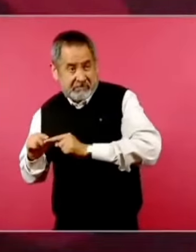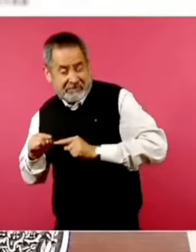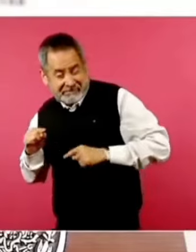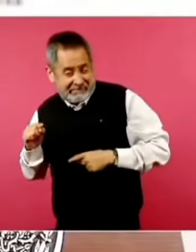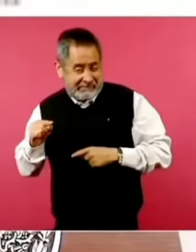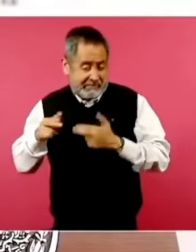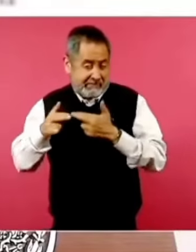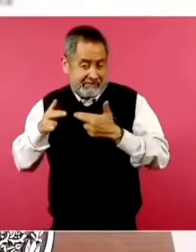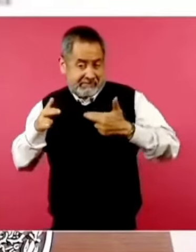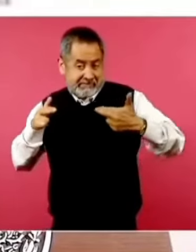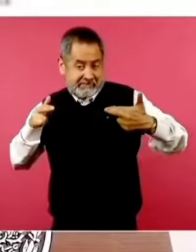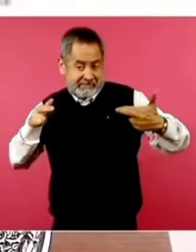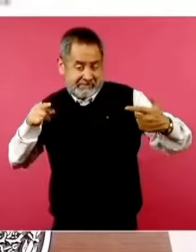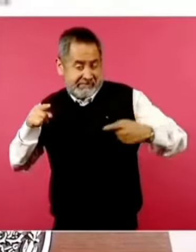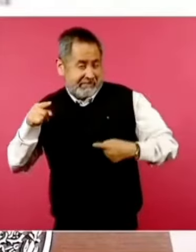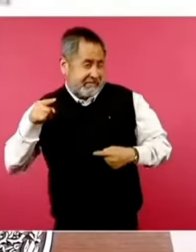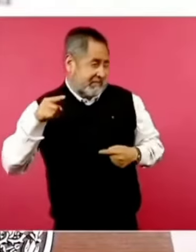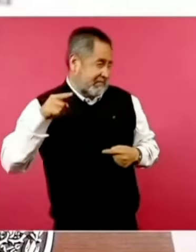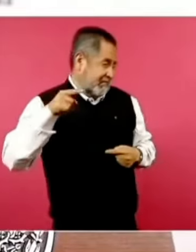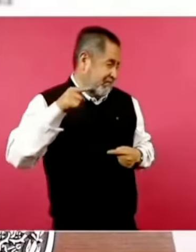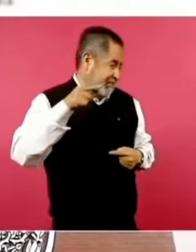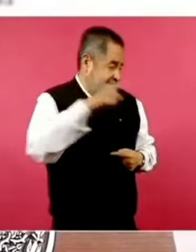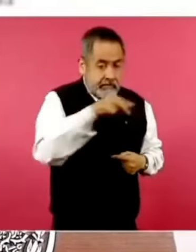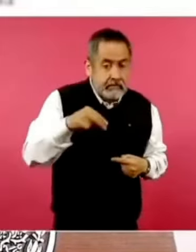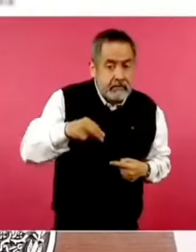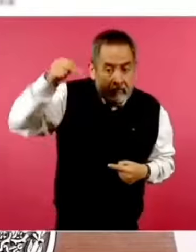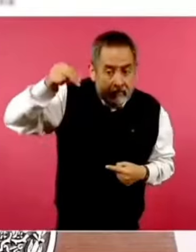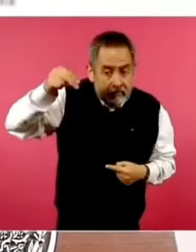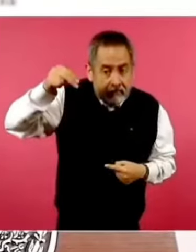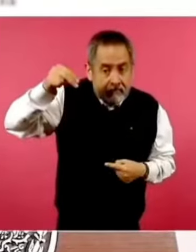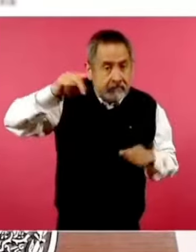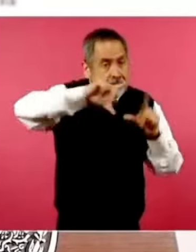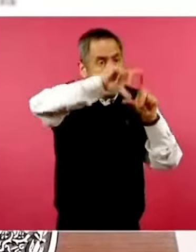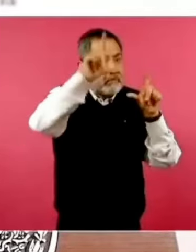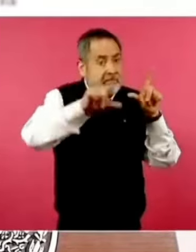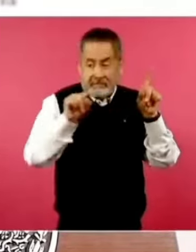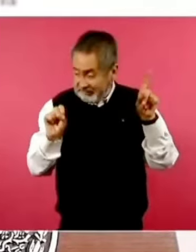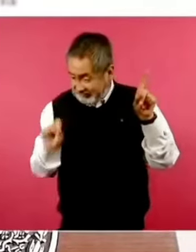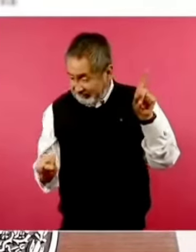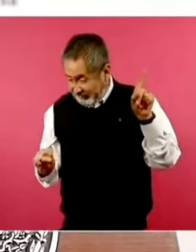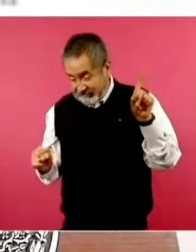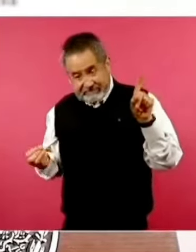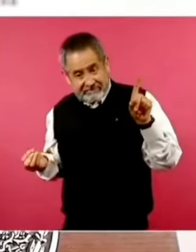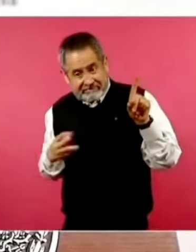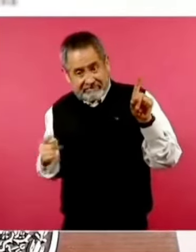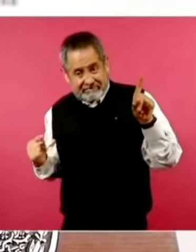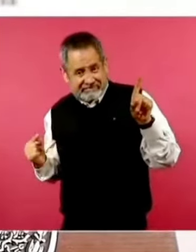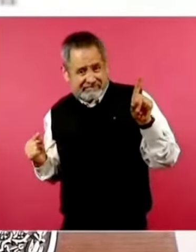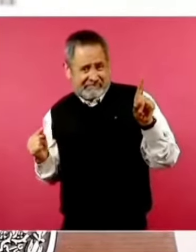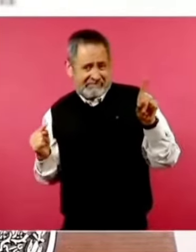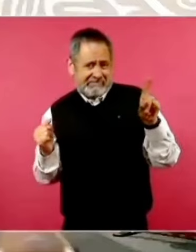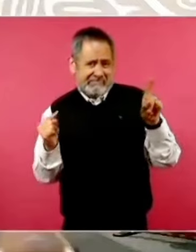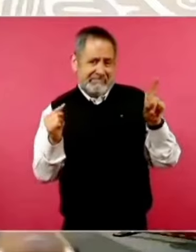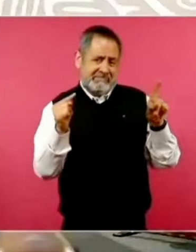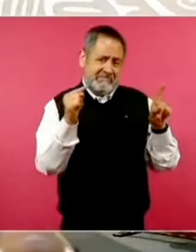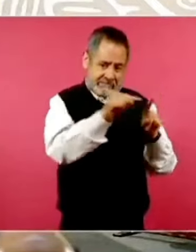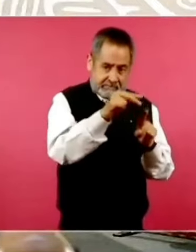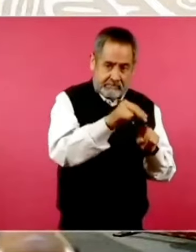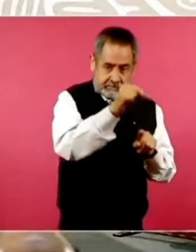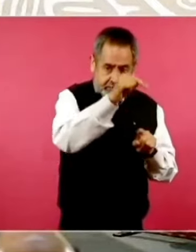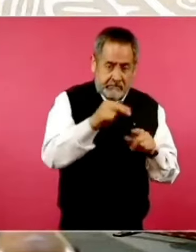norte sí Entonces ese sistema integral es el que